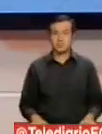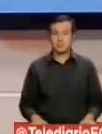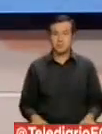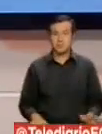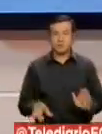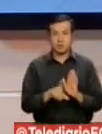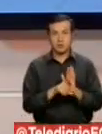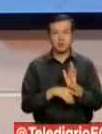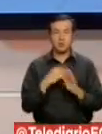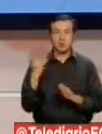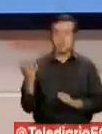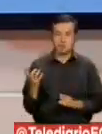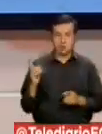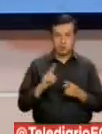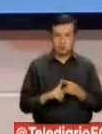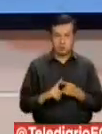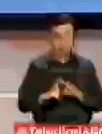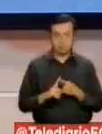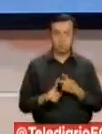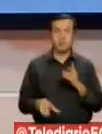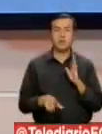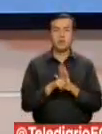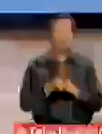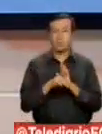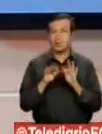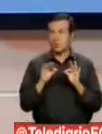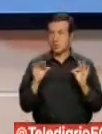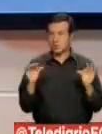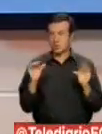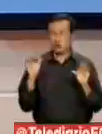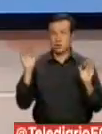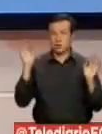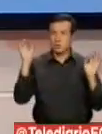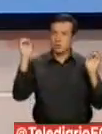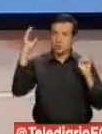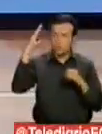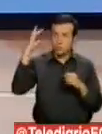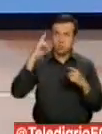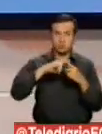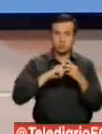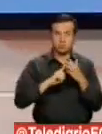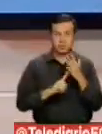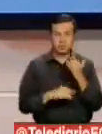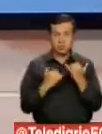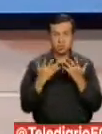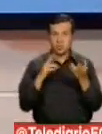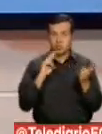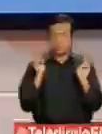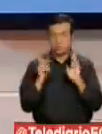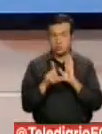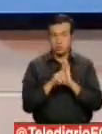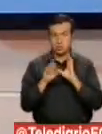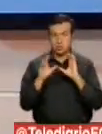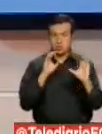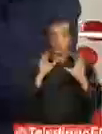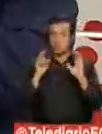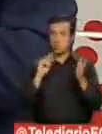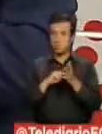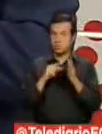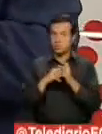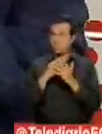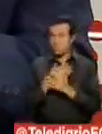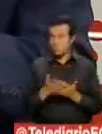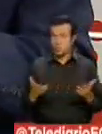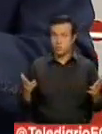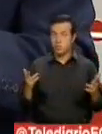La ley de los jubilados, la ley de eficiencia energética. Ahora, las reformas a la ley de comunicación. Es decir, dice usted